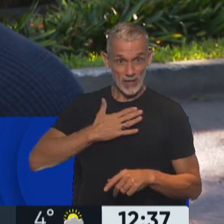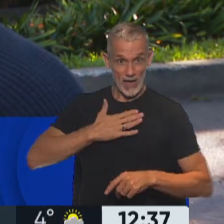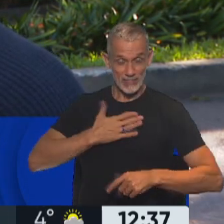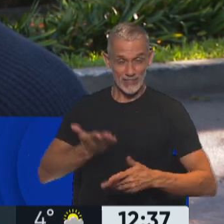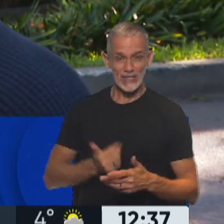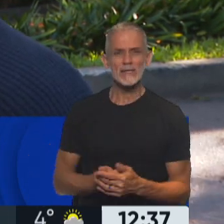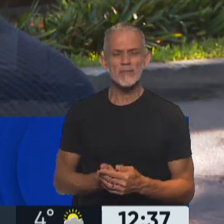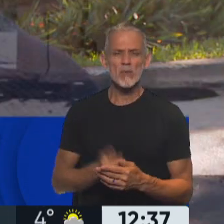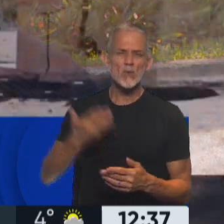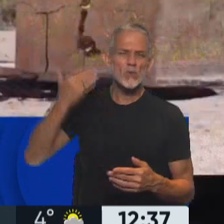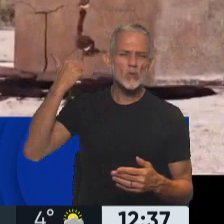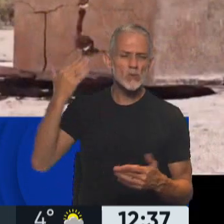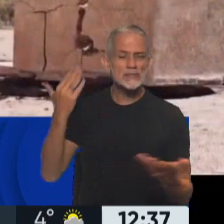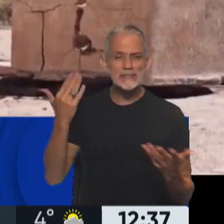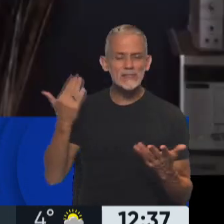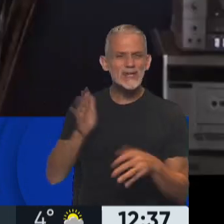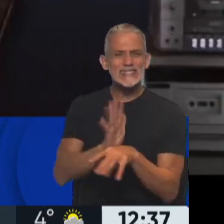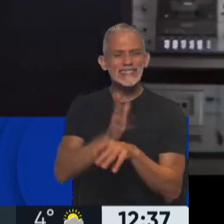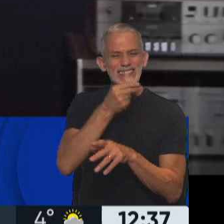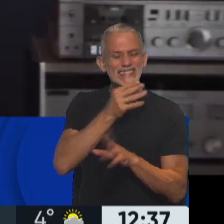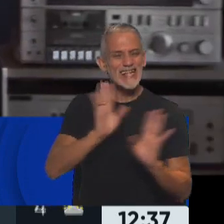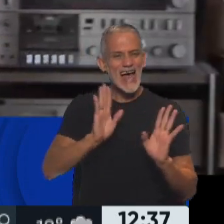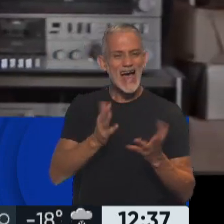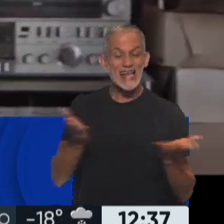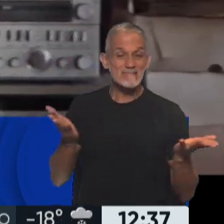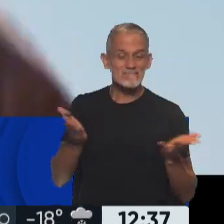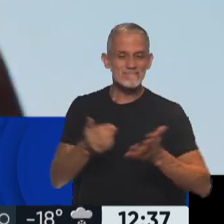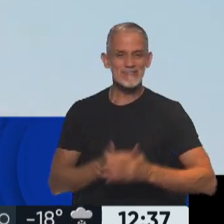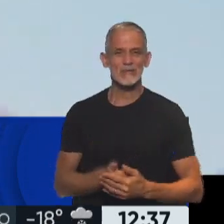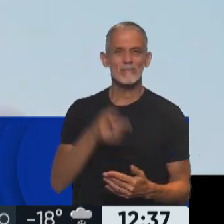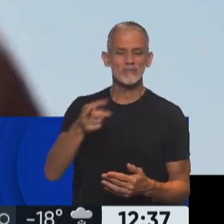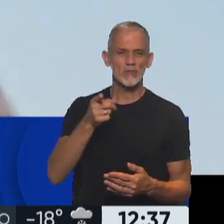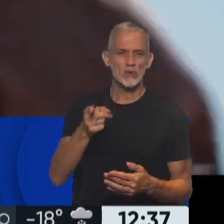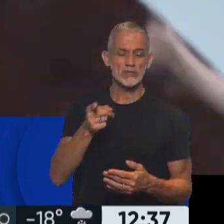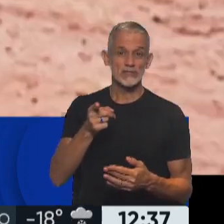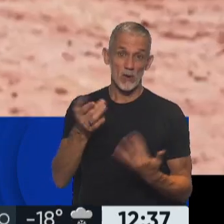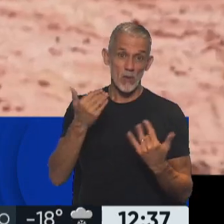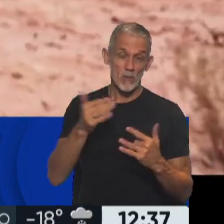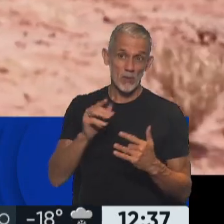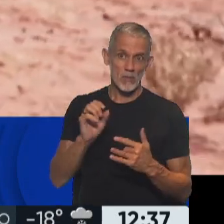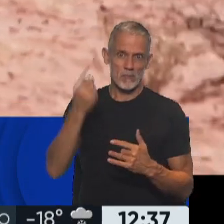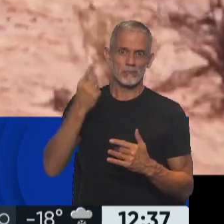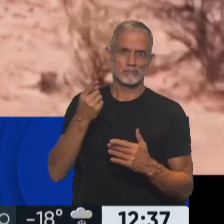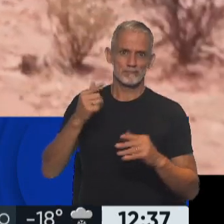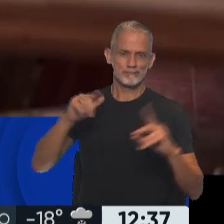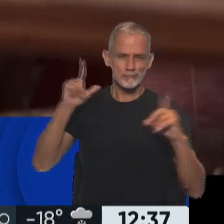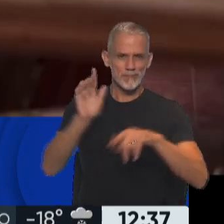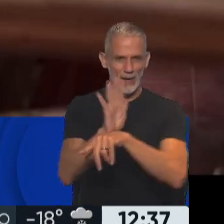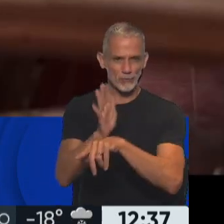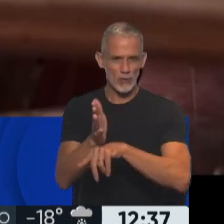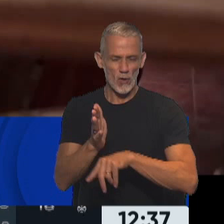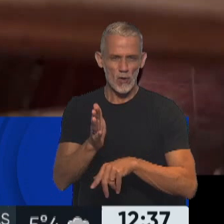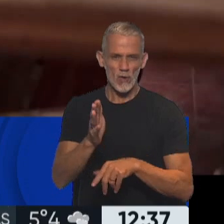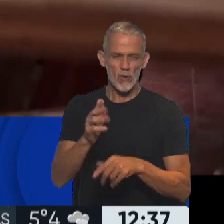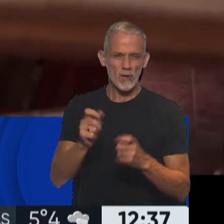porque hace bastante que no hago cine. Bueno, tengo la oportunidad de estar ahí como pionero de esta película maravillosa, rodeado